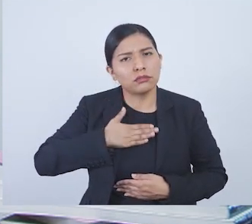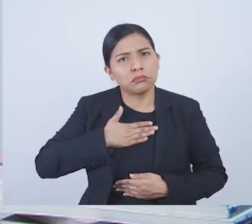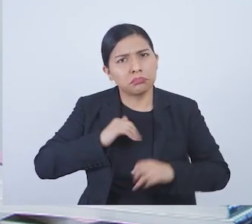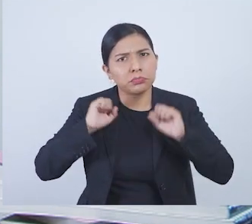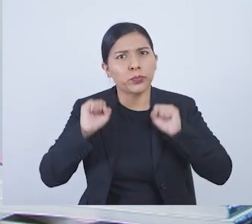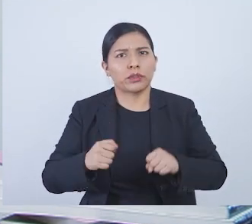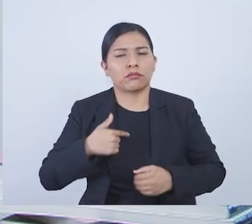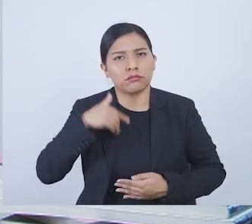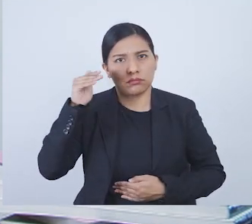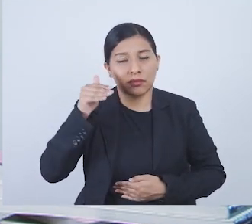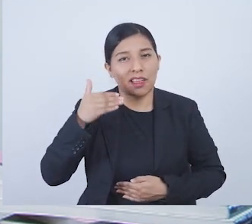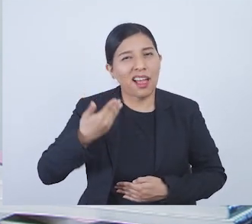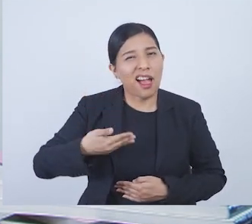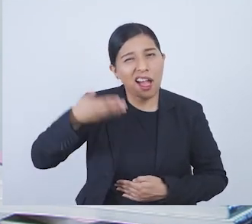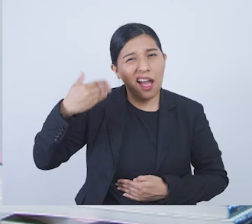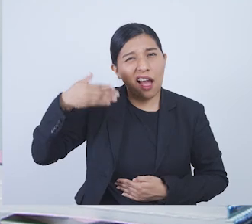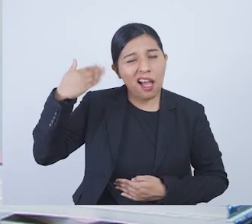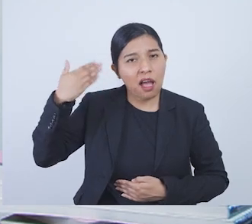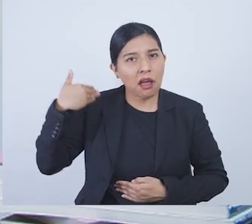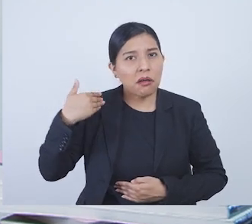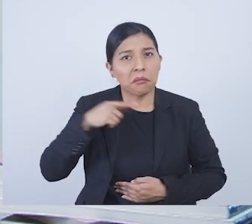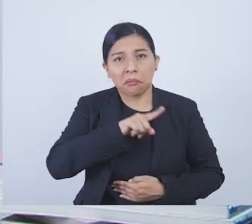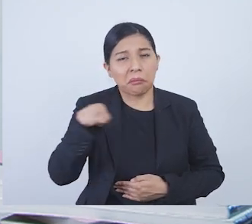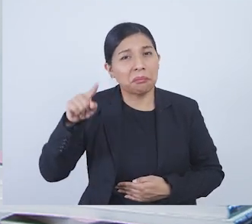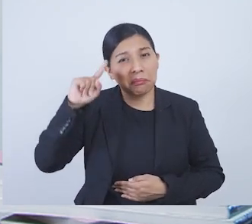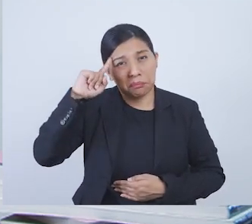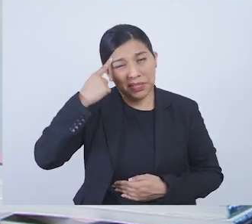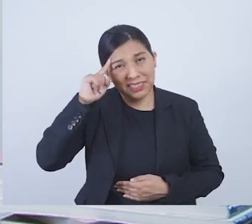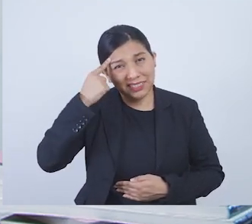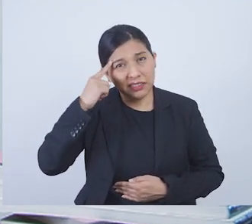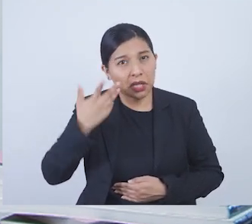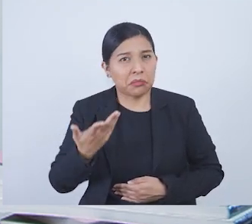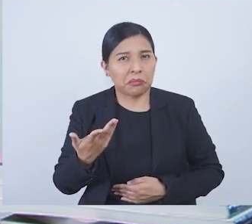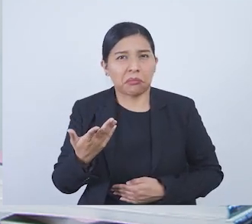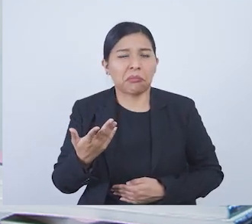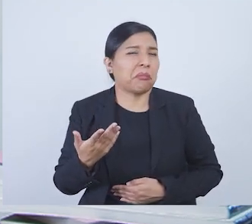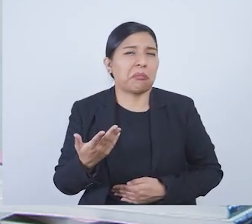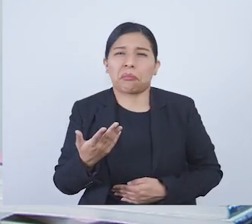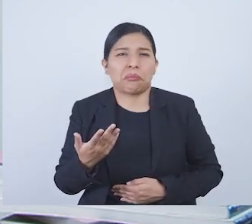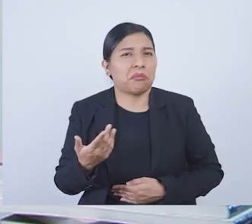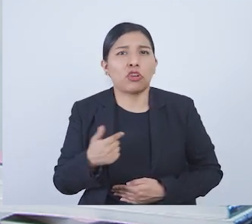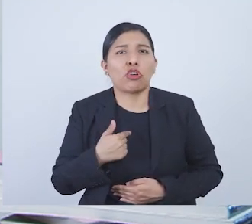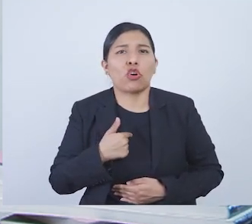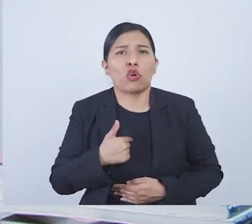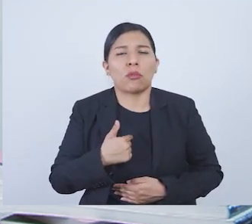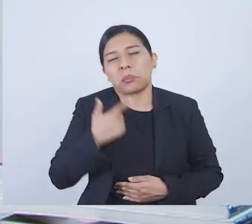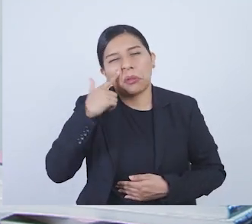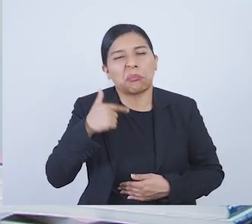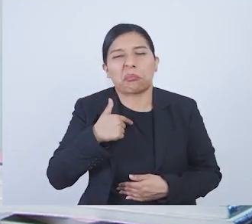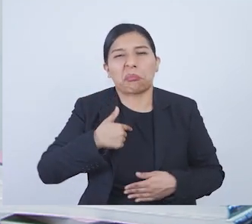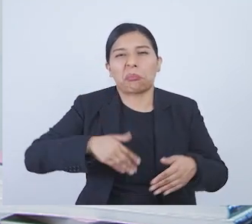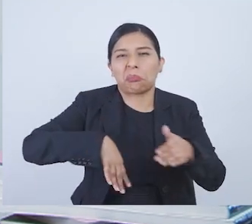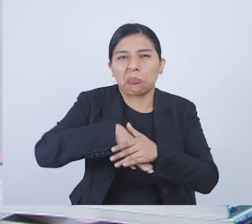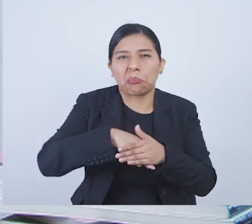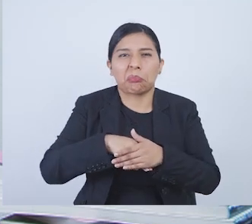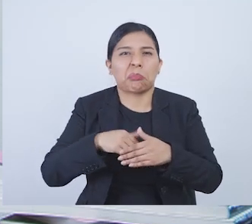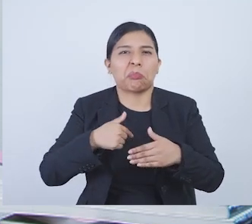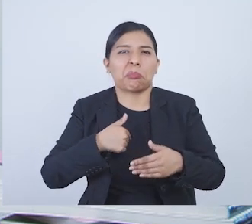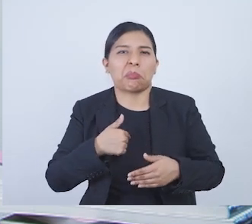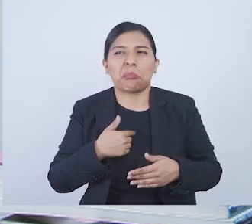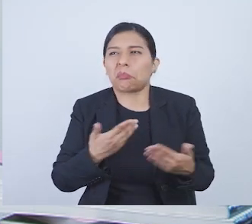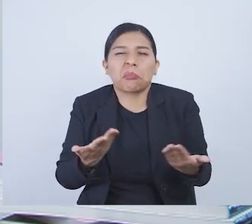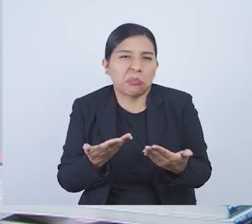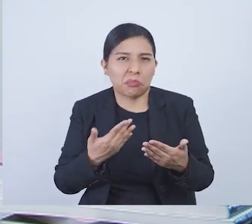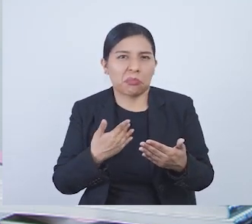Hace muchos años se manejaba pues la idea que la experiencia misma del practicar un deporte o el haber sido